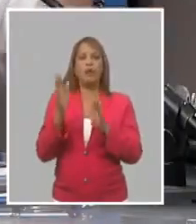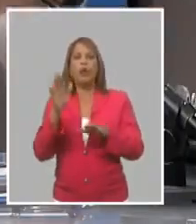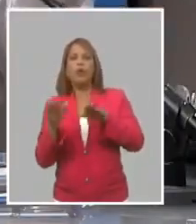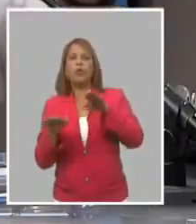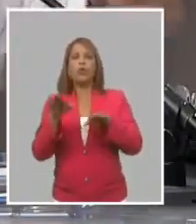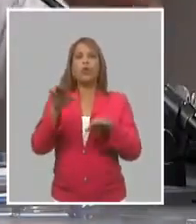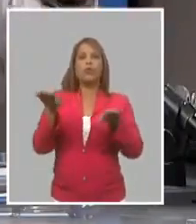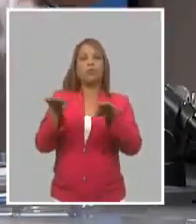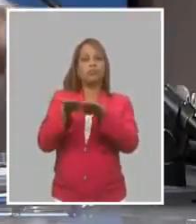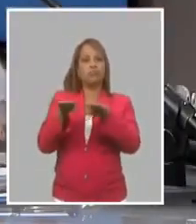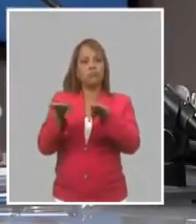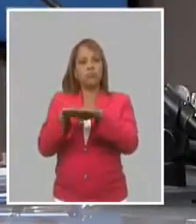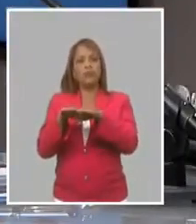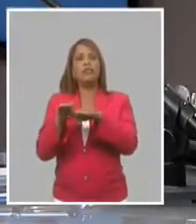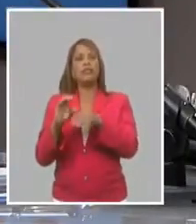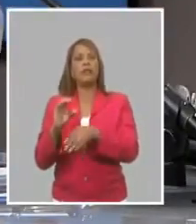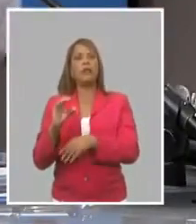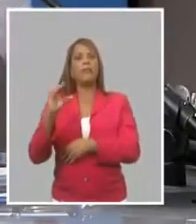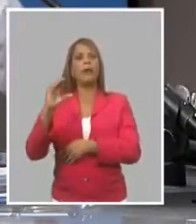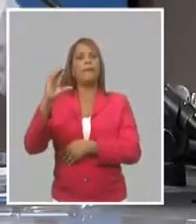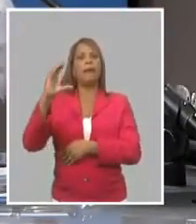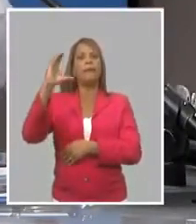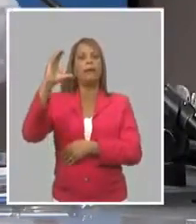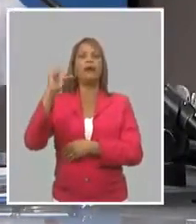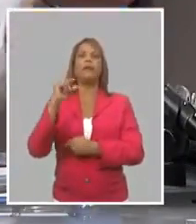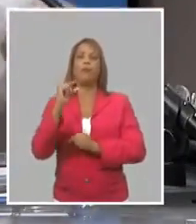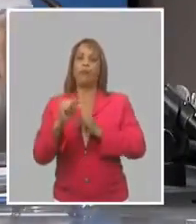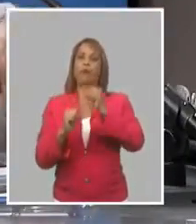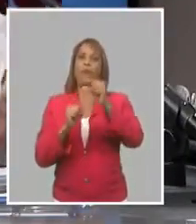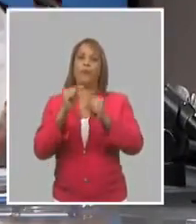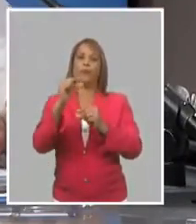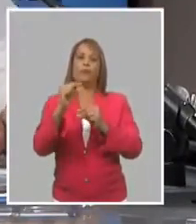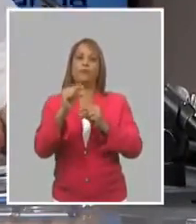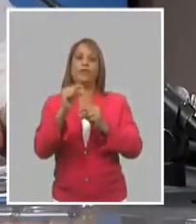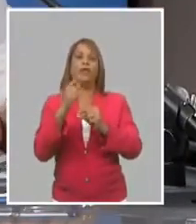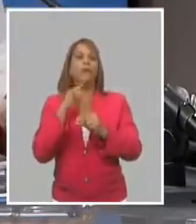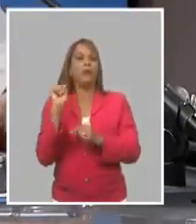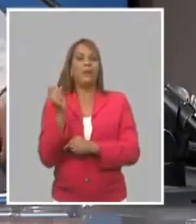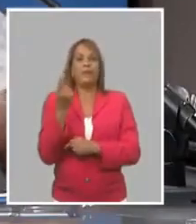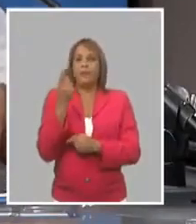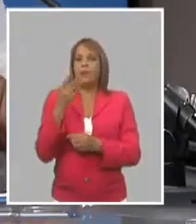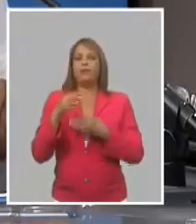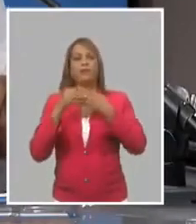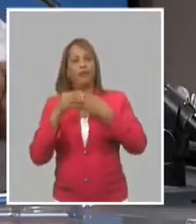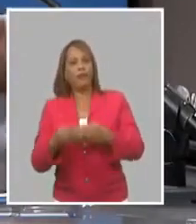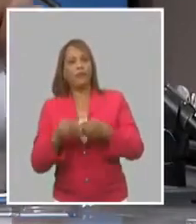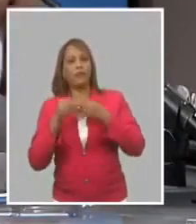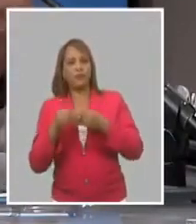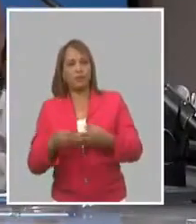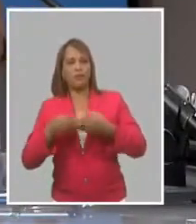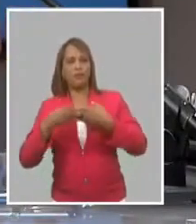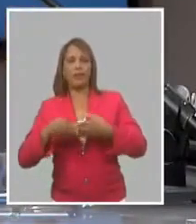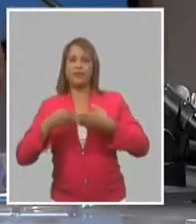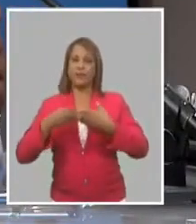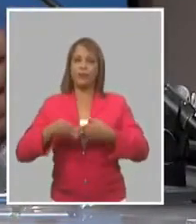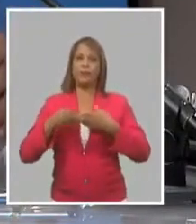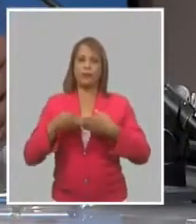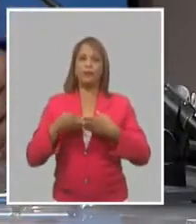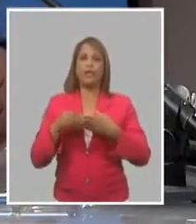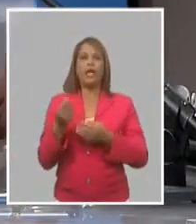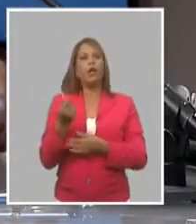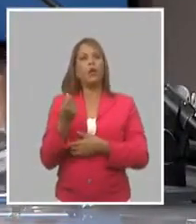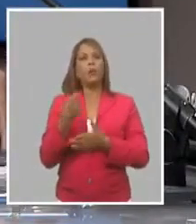su nivel, se irán aumentando. Pero desde el primer momento va a haber una flexibilización grandísima en la formación de